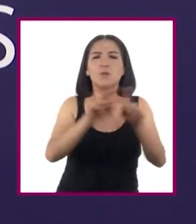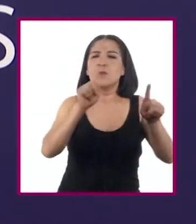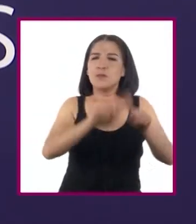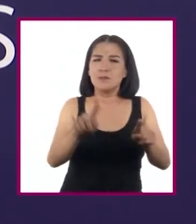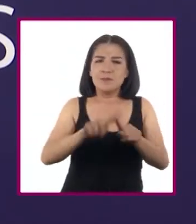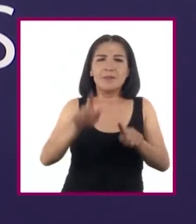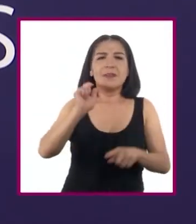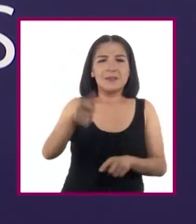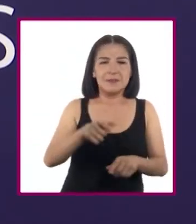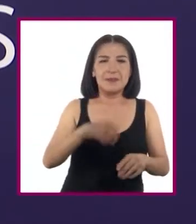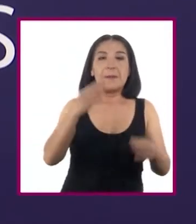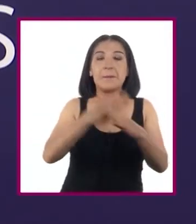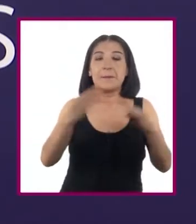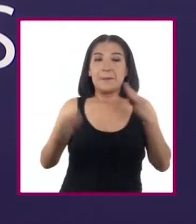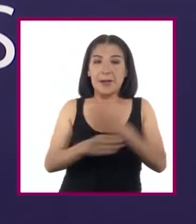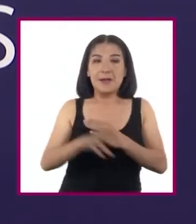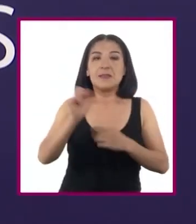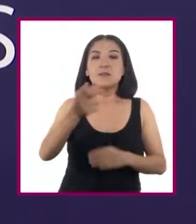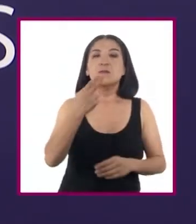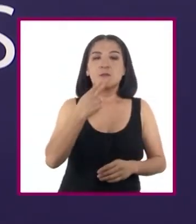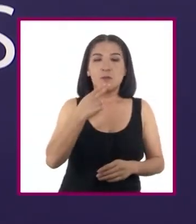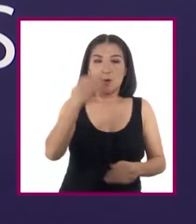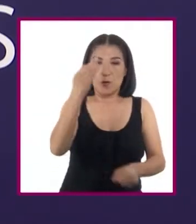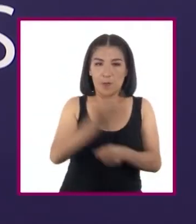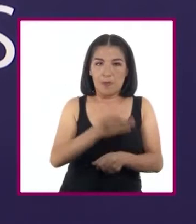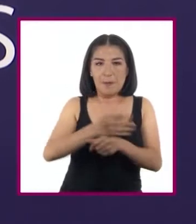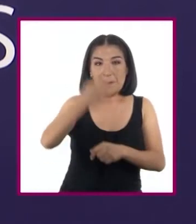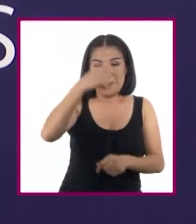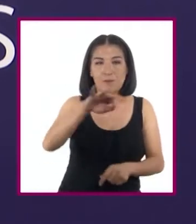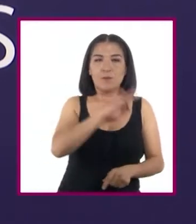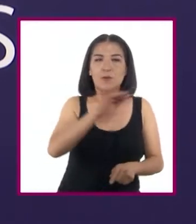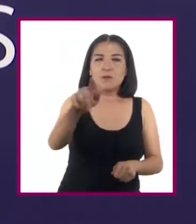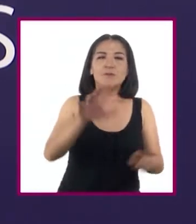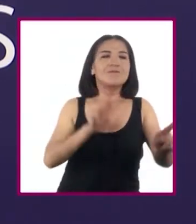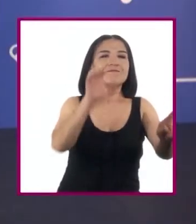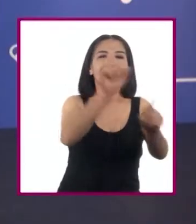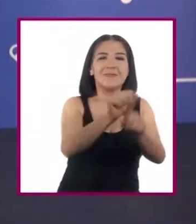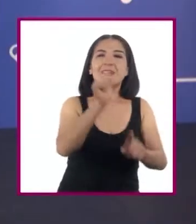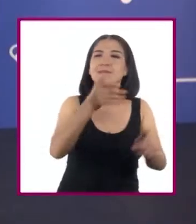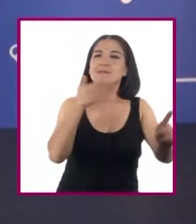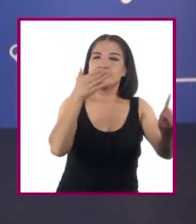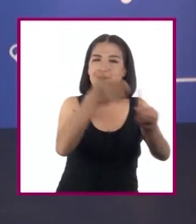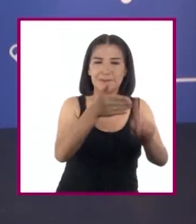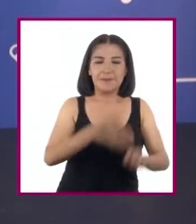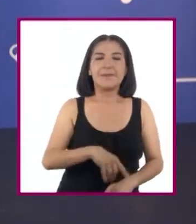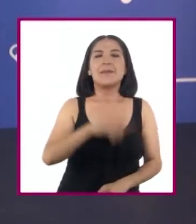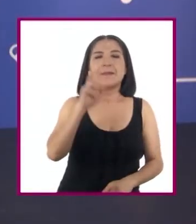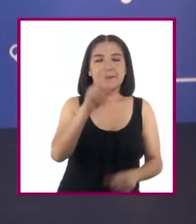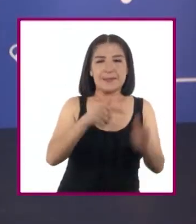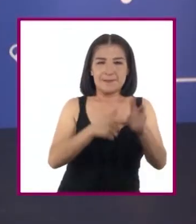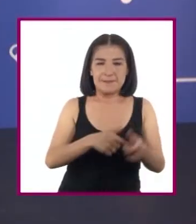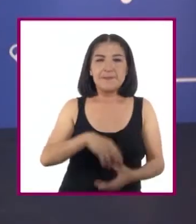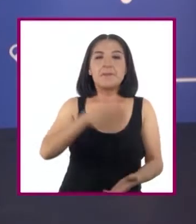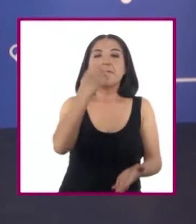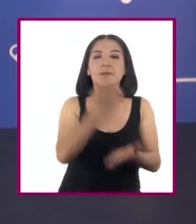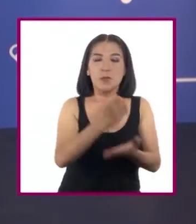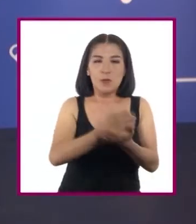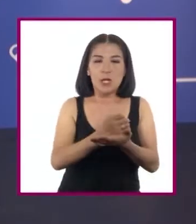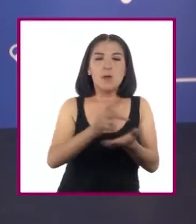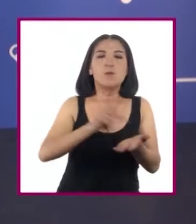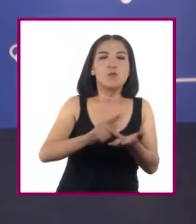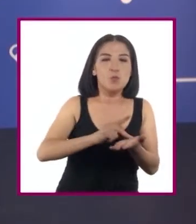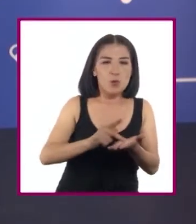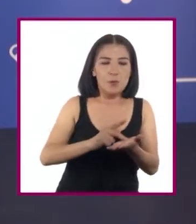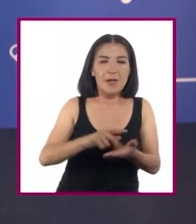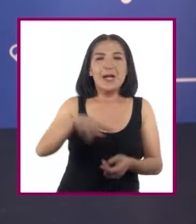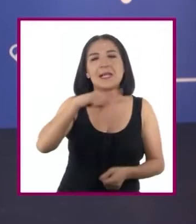Los materiales que vas a utilizar hoy para poder alcanzar nuestro propósito serán los siguientes: cuaderno, pluma o